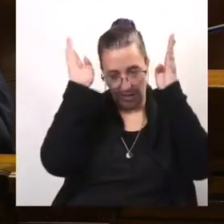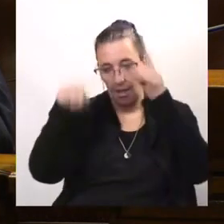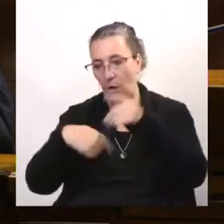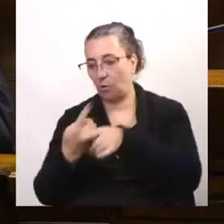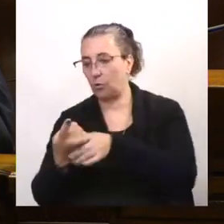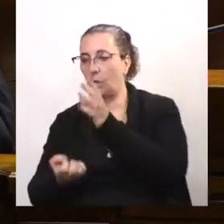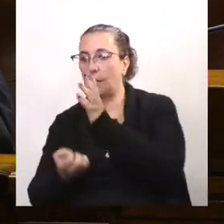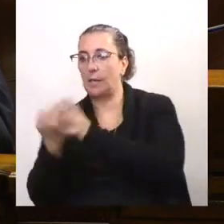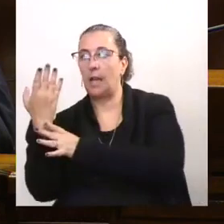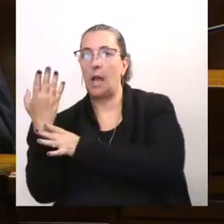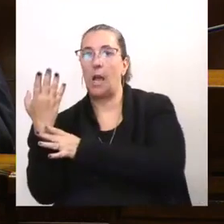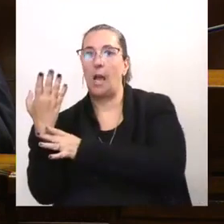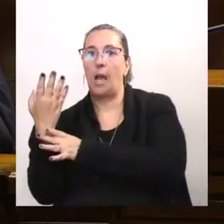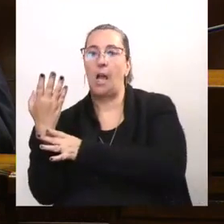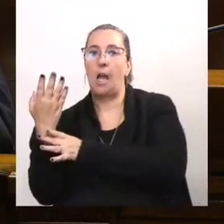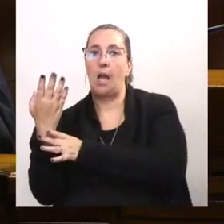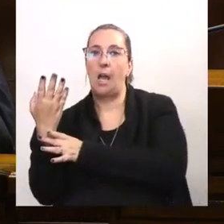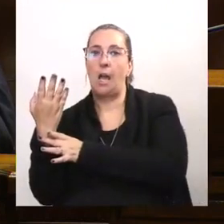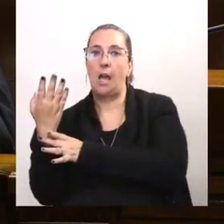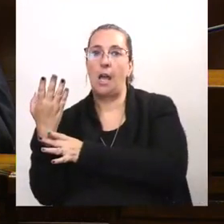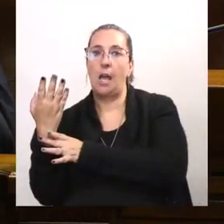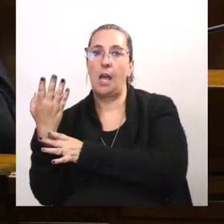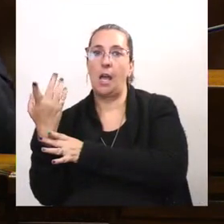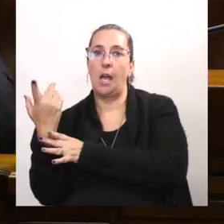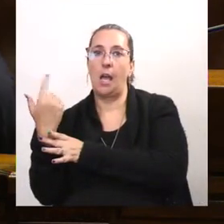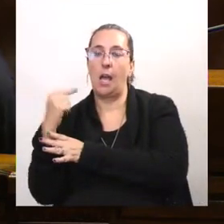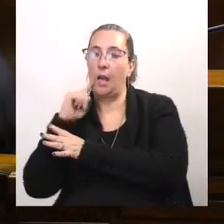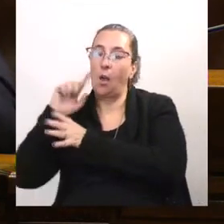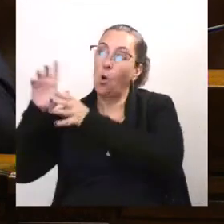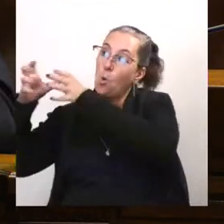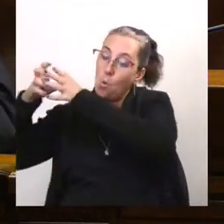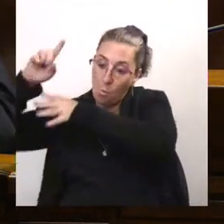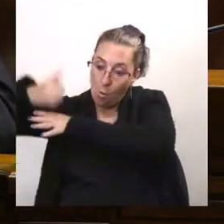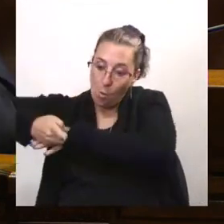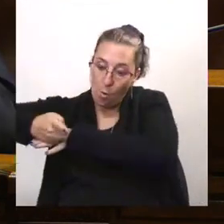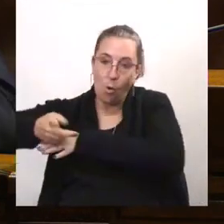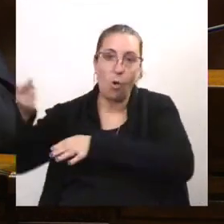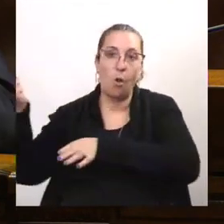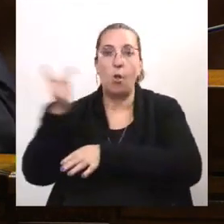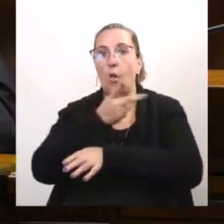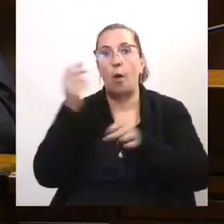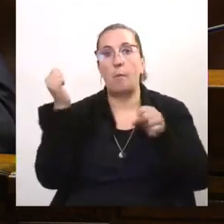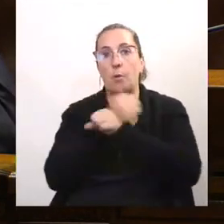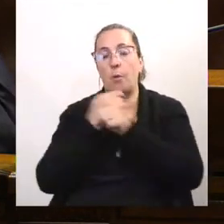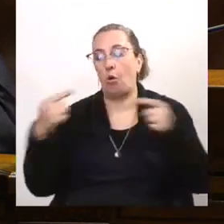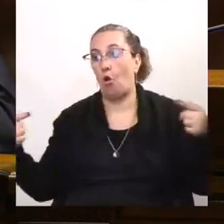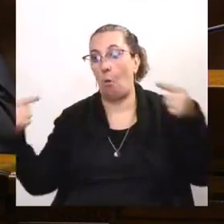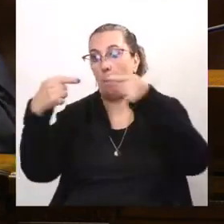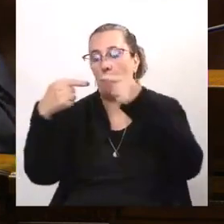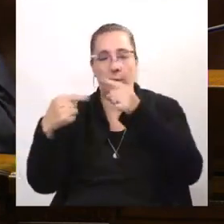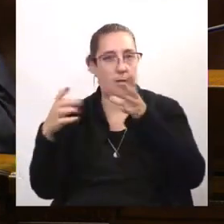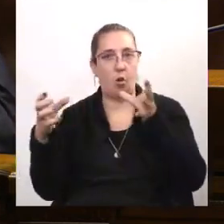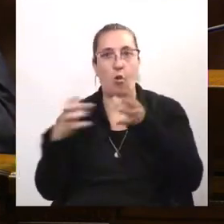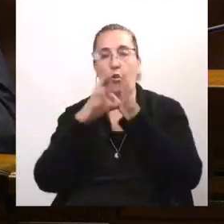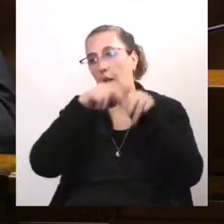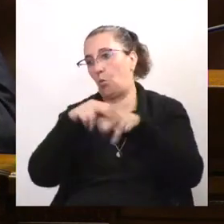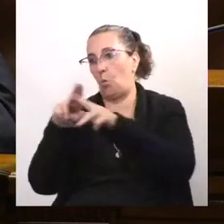se crea una teocracia y los dos salen aprobados porque puede suceder, bueno, como son incompatibles, la Corte lo